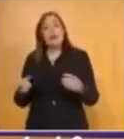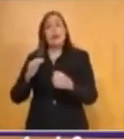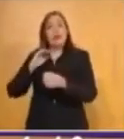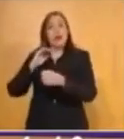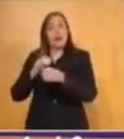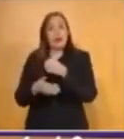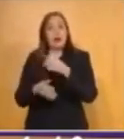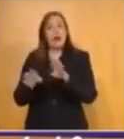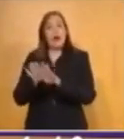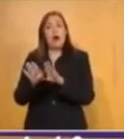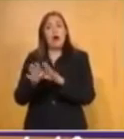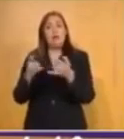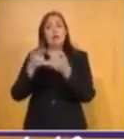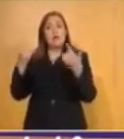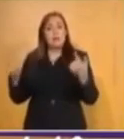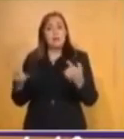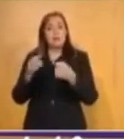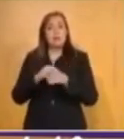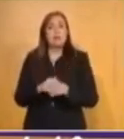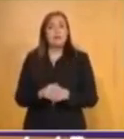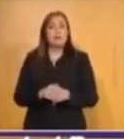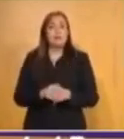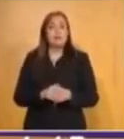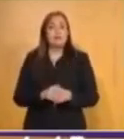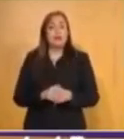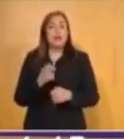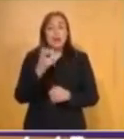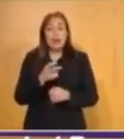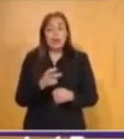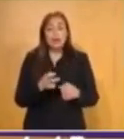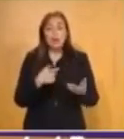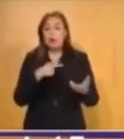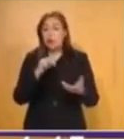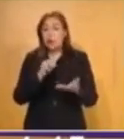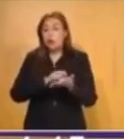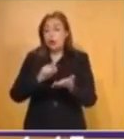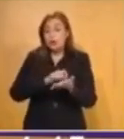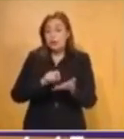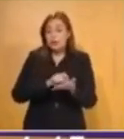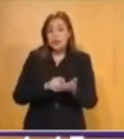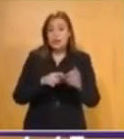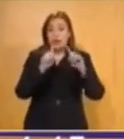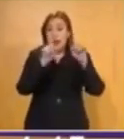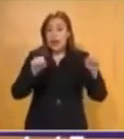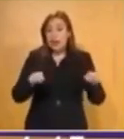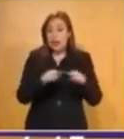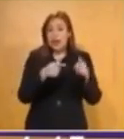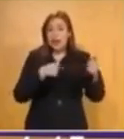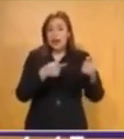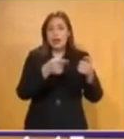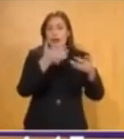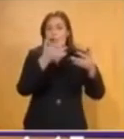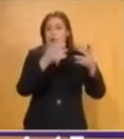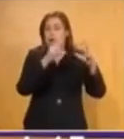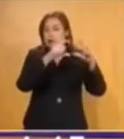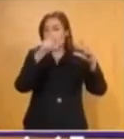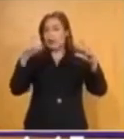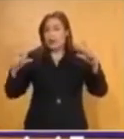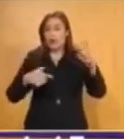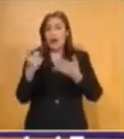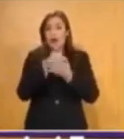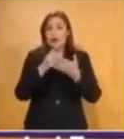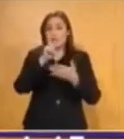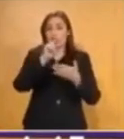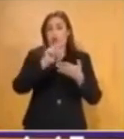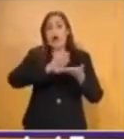no vas a escribirlos dentro del cómic. Eso lo vas a escribir en una hoja aparte, en una hoja de notas, para que tú mismo tengas idea